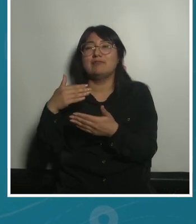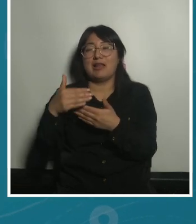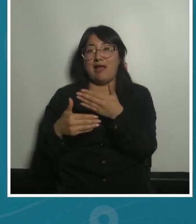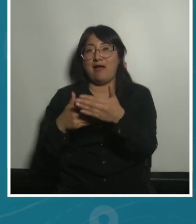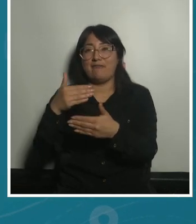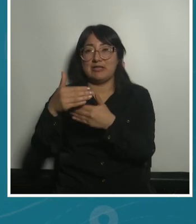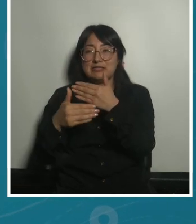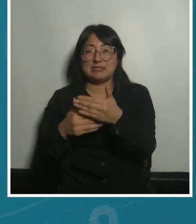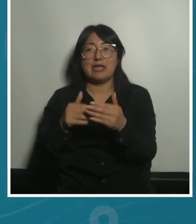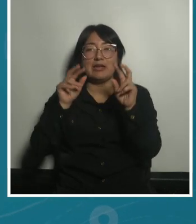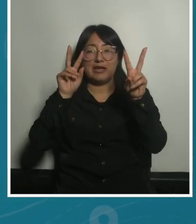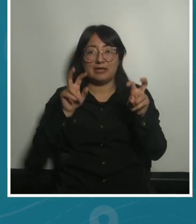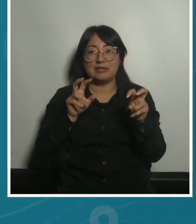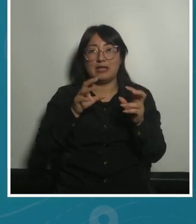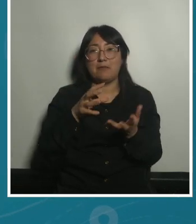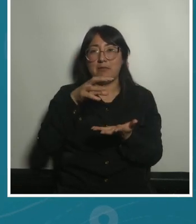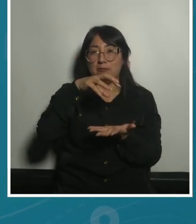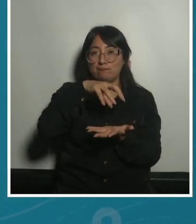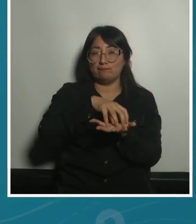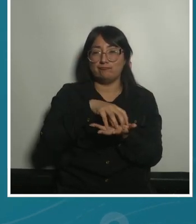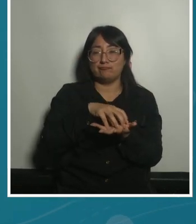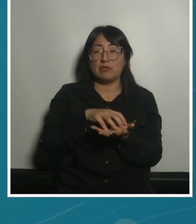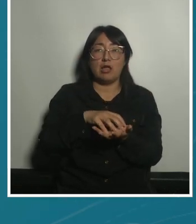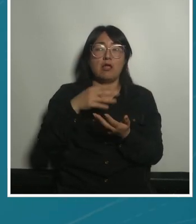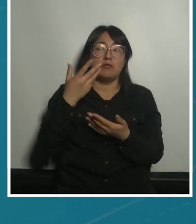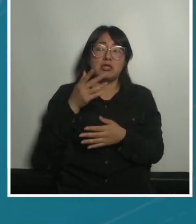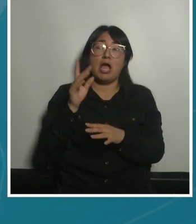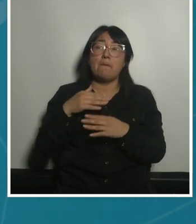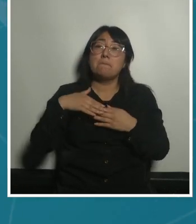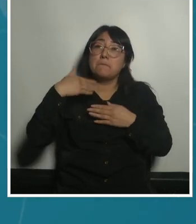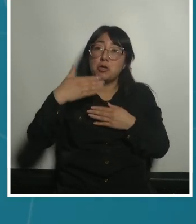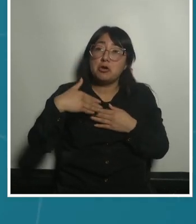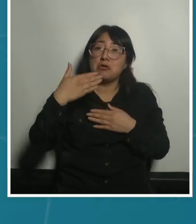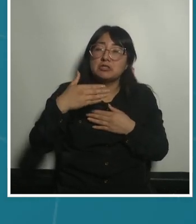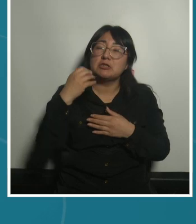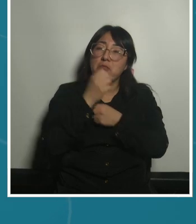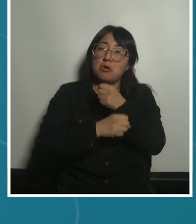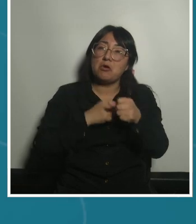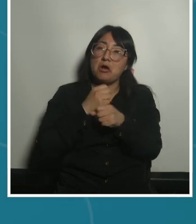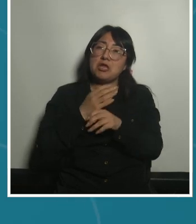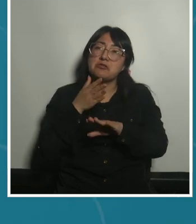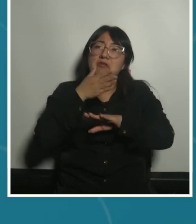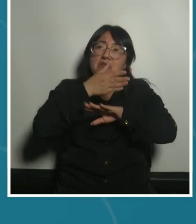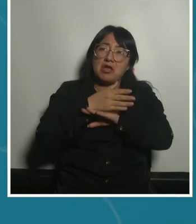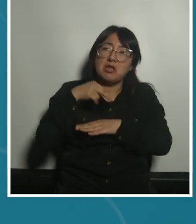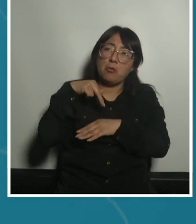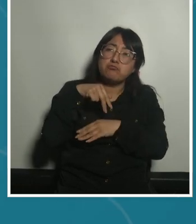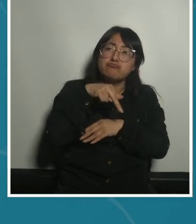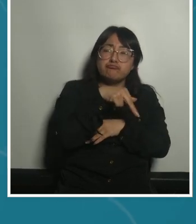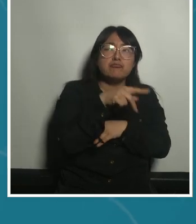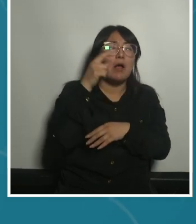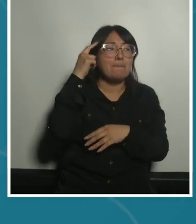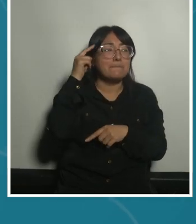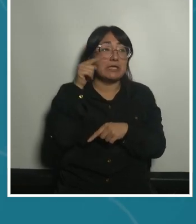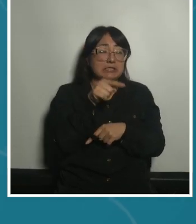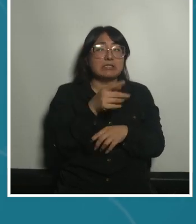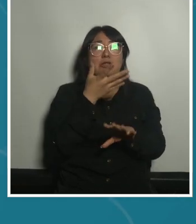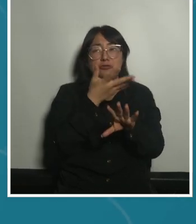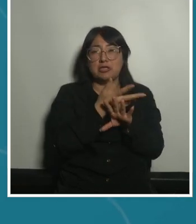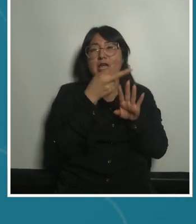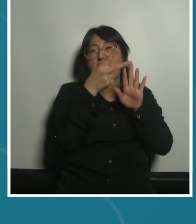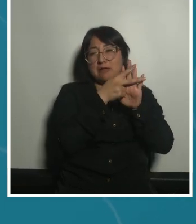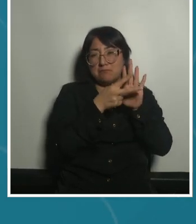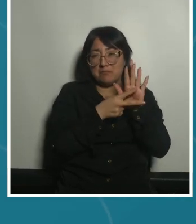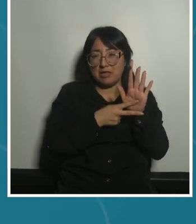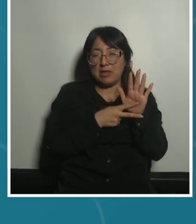el concepto de zona costera, transitar en los próximos años de borde a zona costera, pensando también que hay unas medidas de